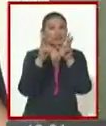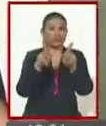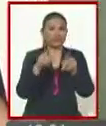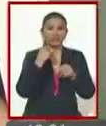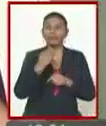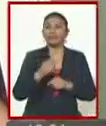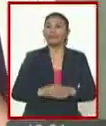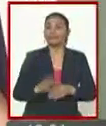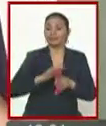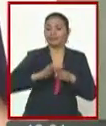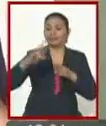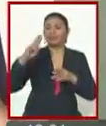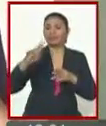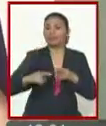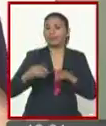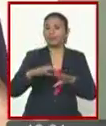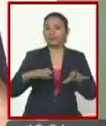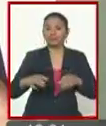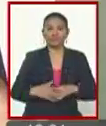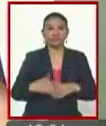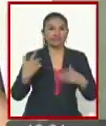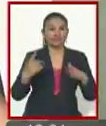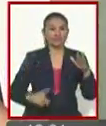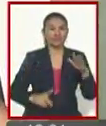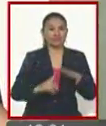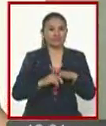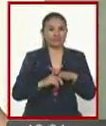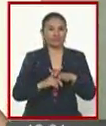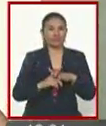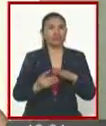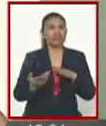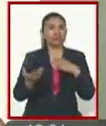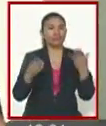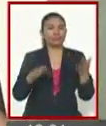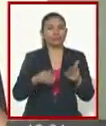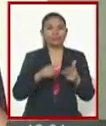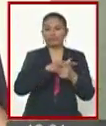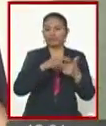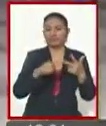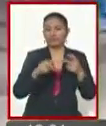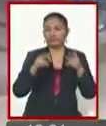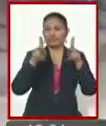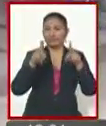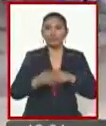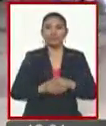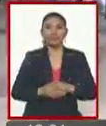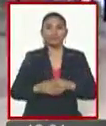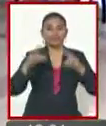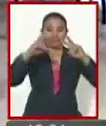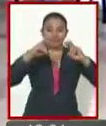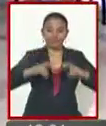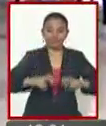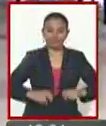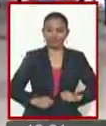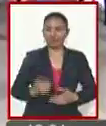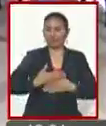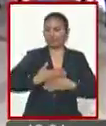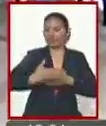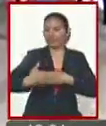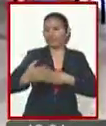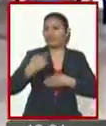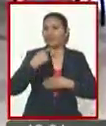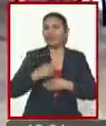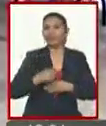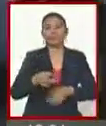víctimas, como consecuencia de este hecho, se habría suscitado la muerte de esta persona. En el marco investigativo, en las próximas horas